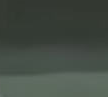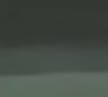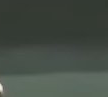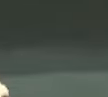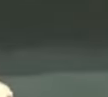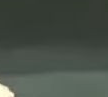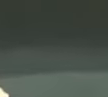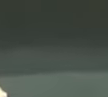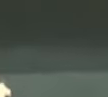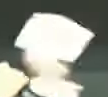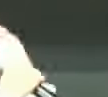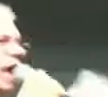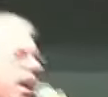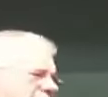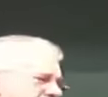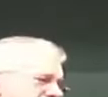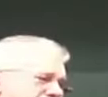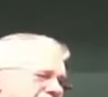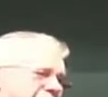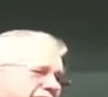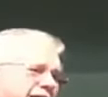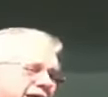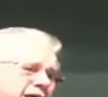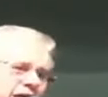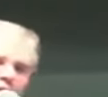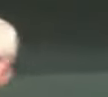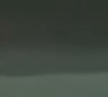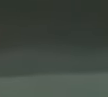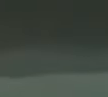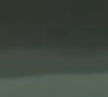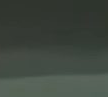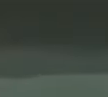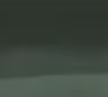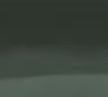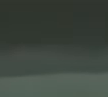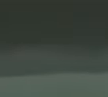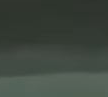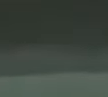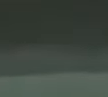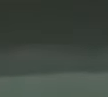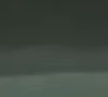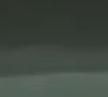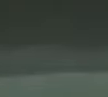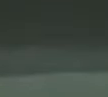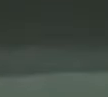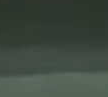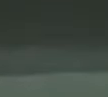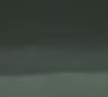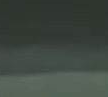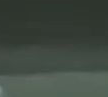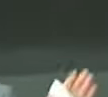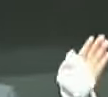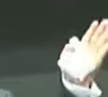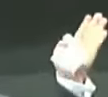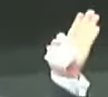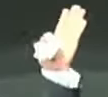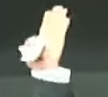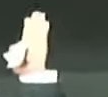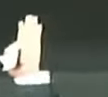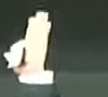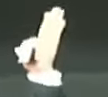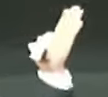de uno que es inmutable, de uno que no cambia, de uno que